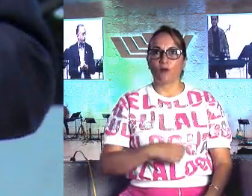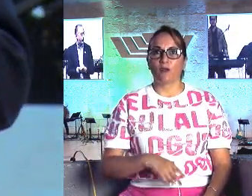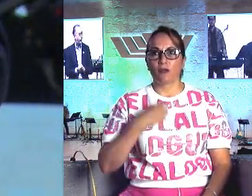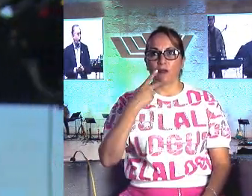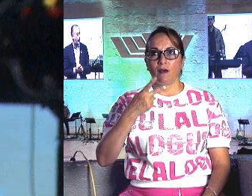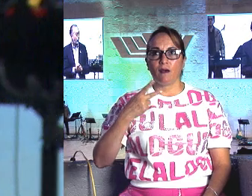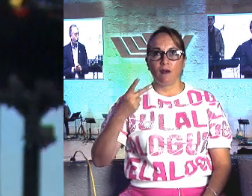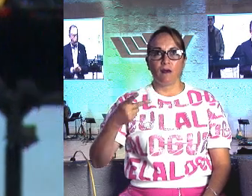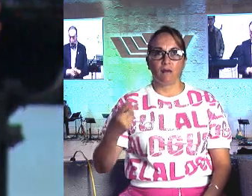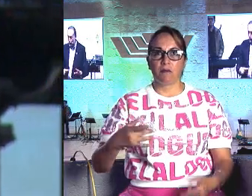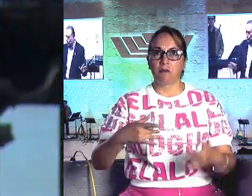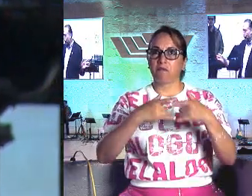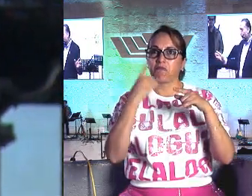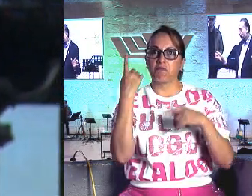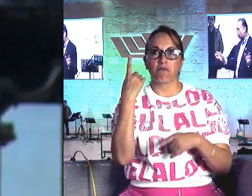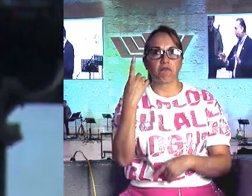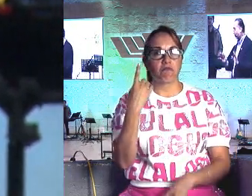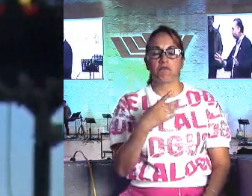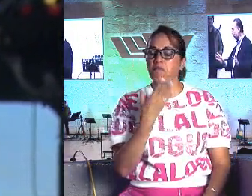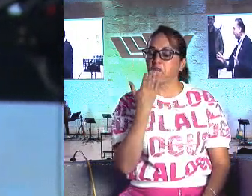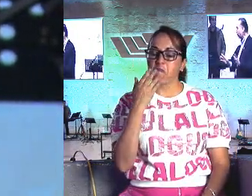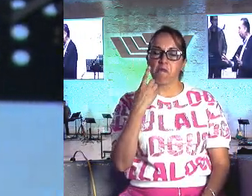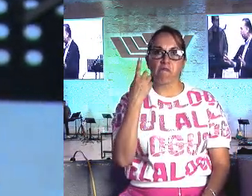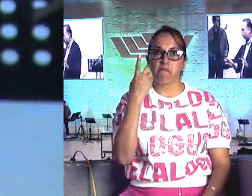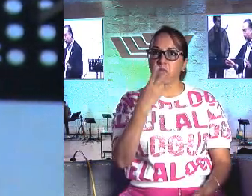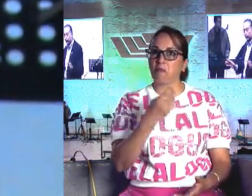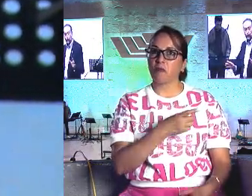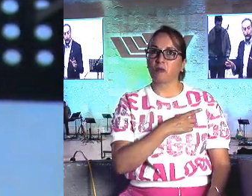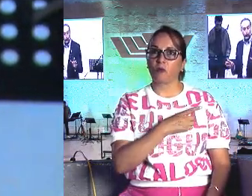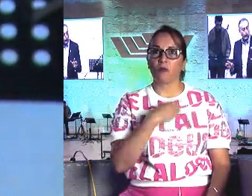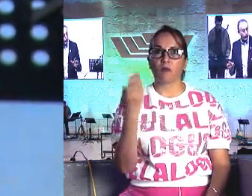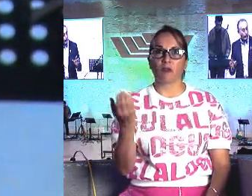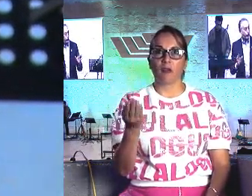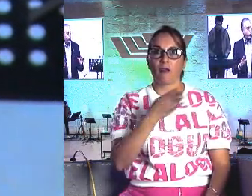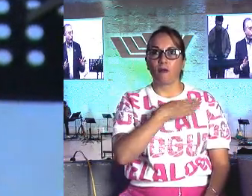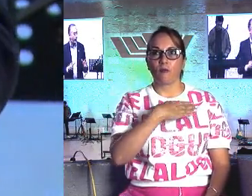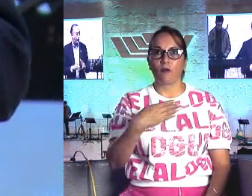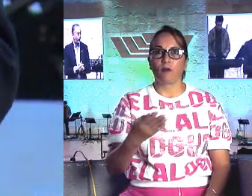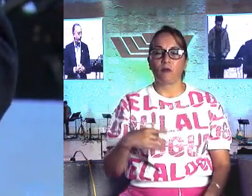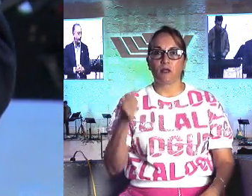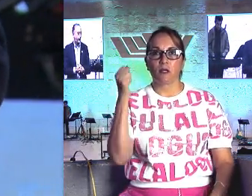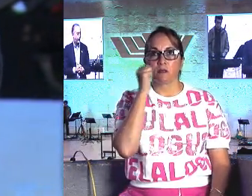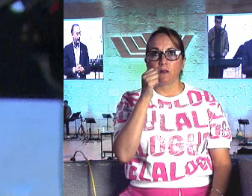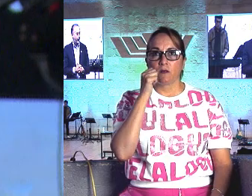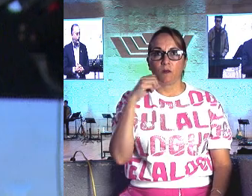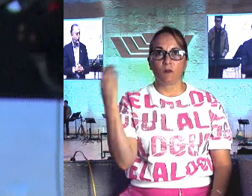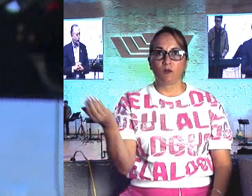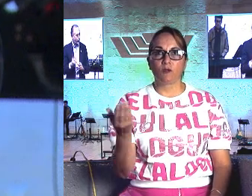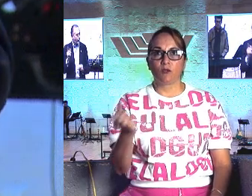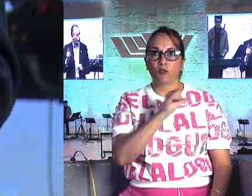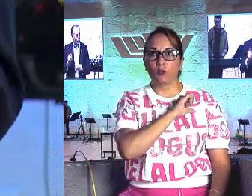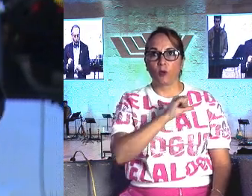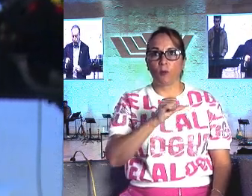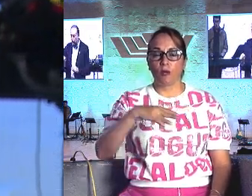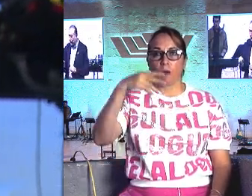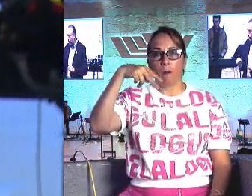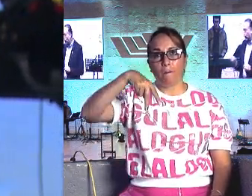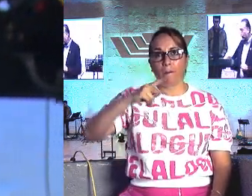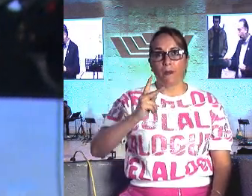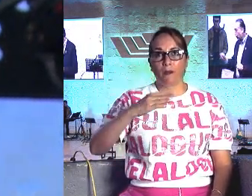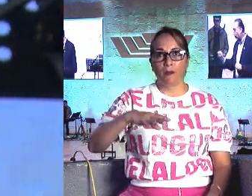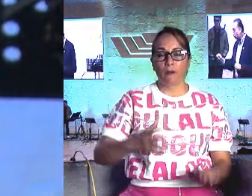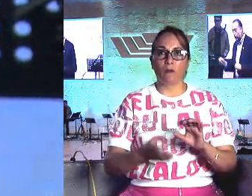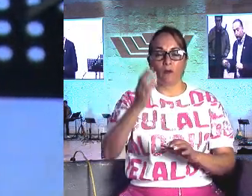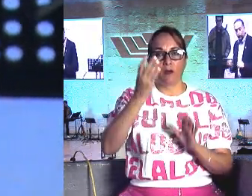bueno. Todos nos merecemos ir al infierno porque hemos hecho lo malo. Pero Cristo Jesús vino a morir